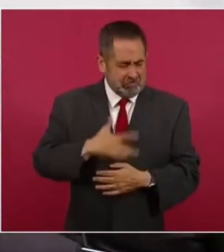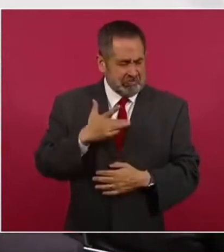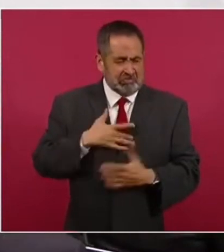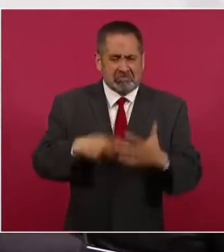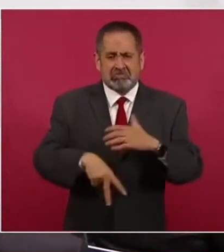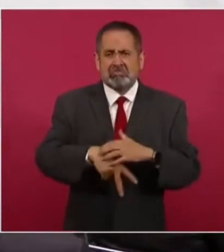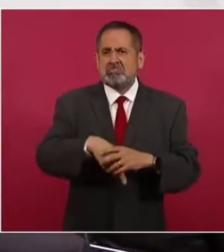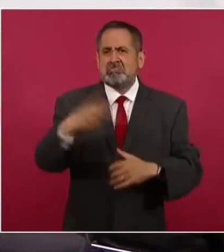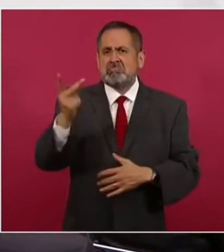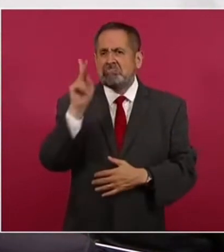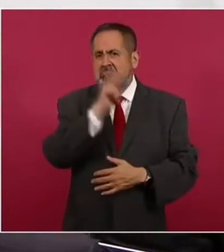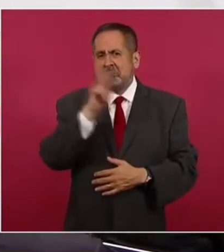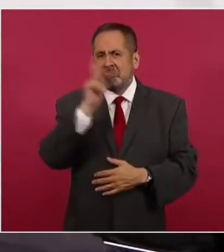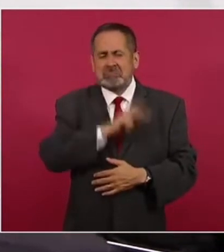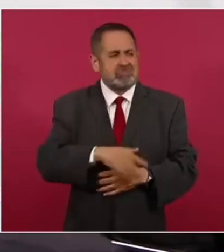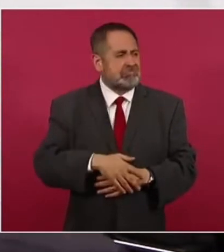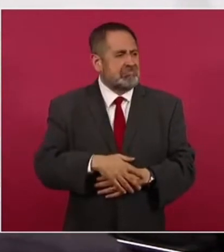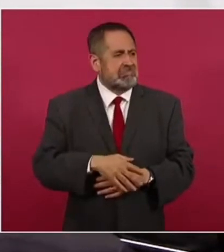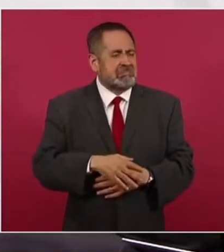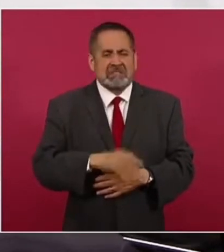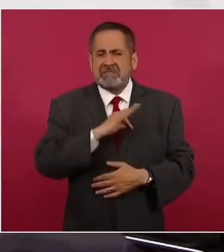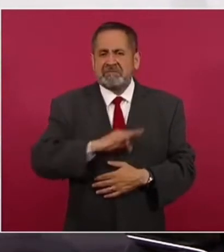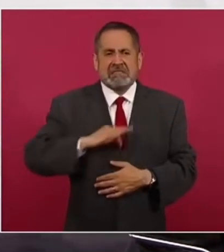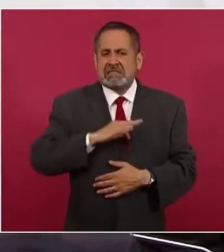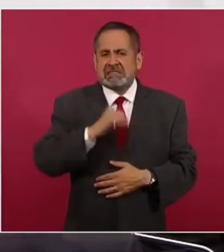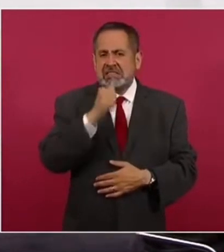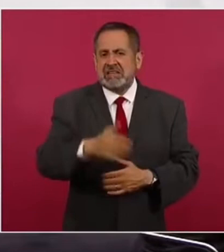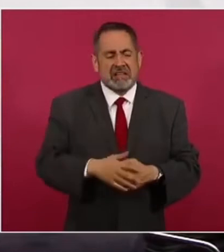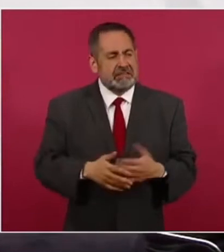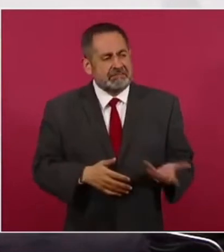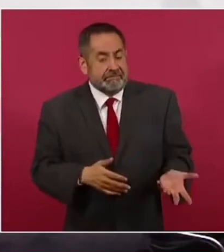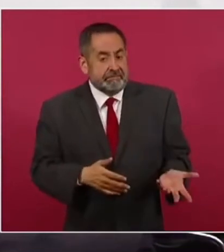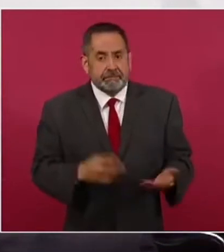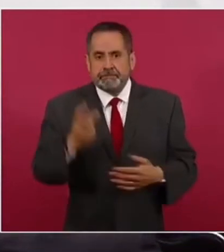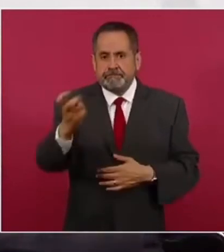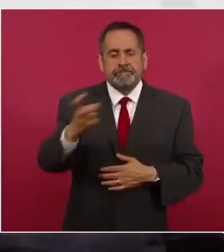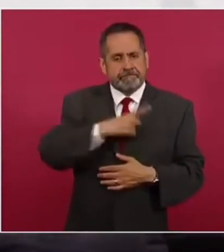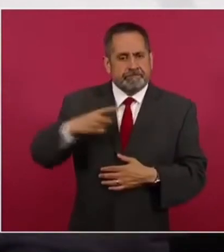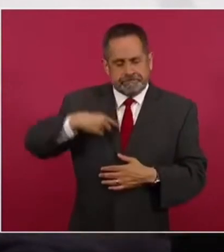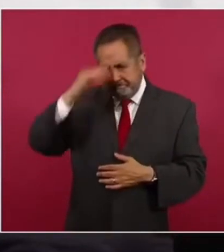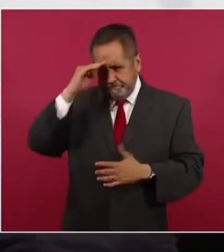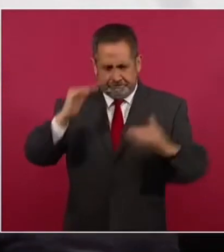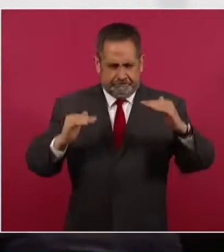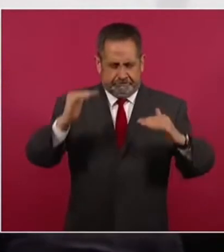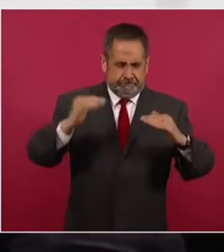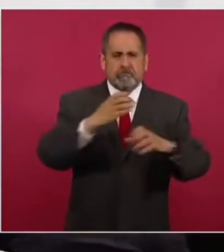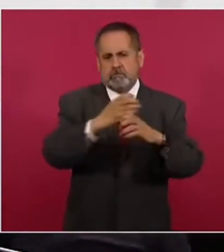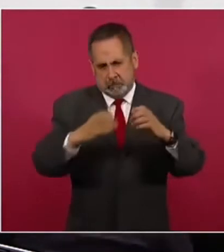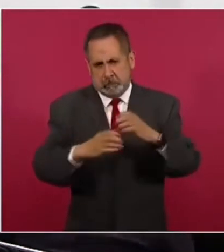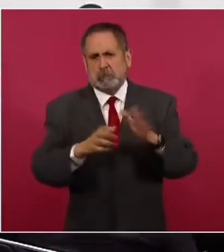vida infeliz. De ahí que deberá buscarse siempre el equilibrio entre lo